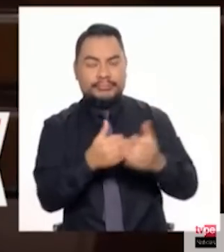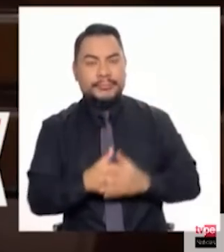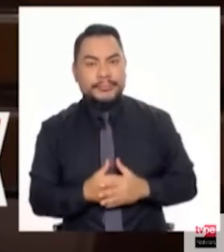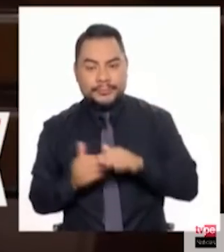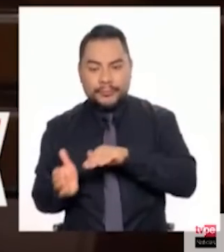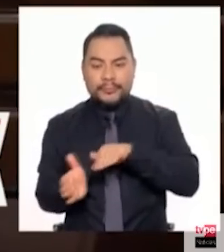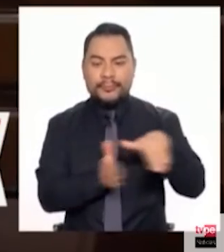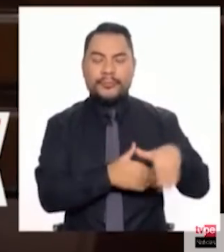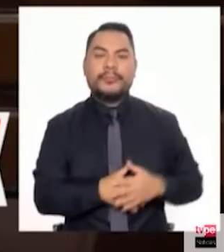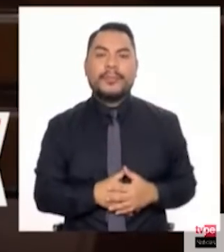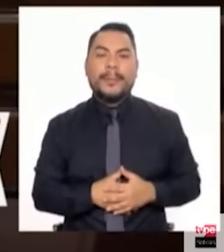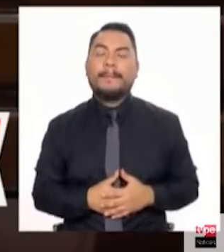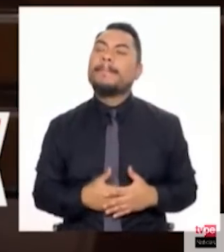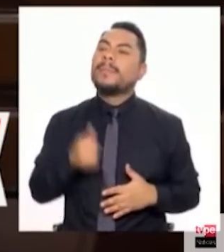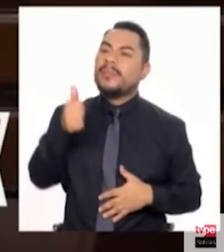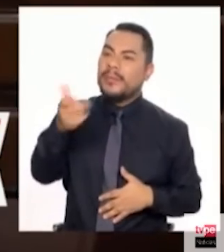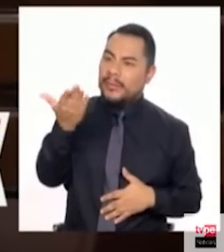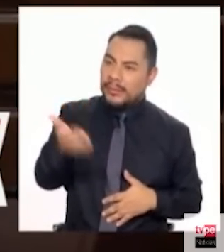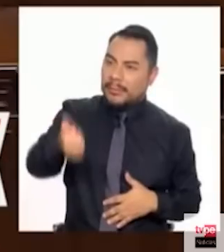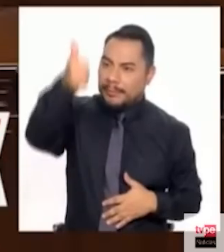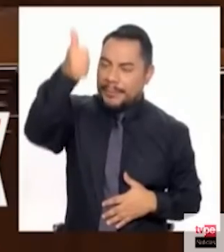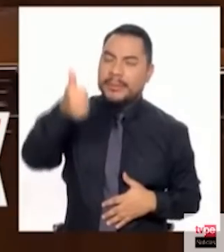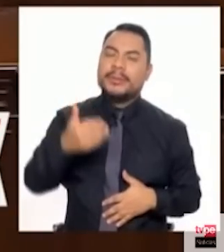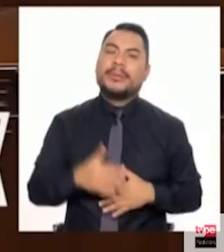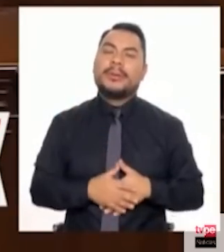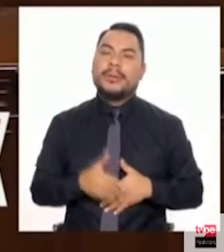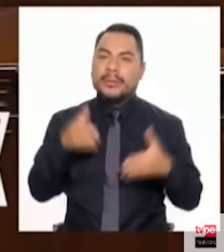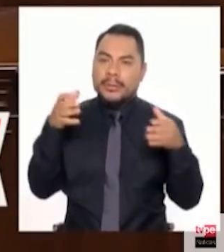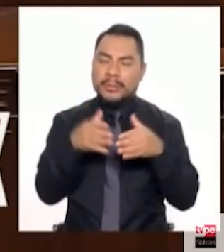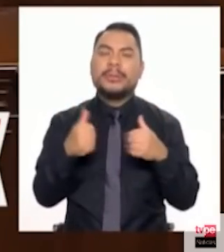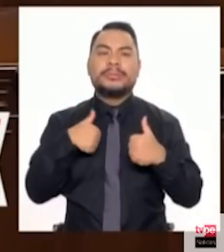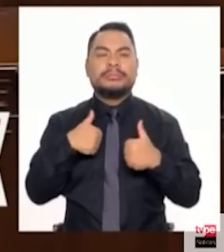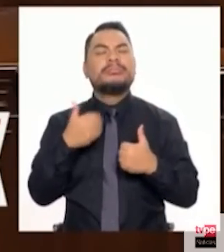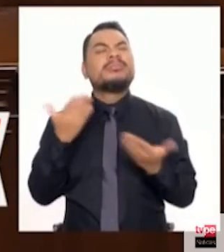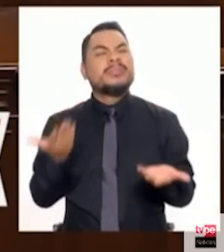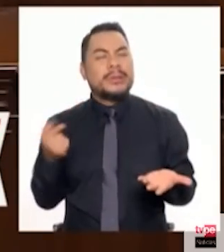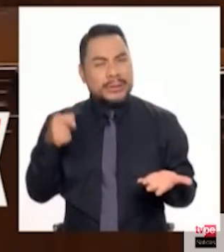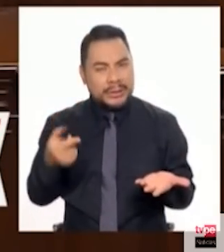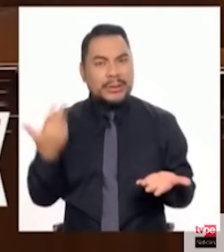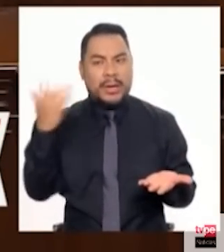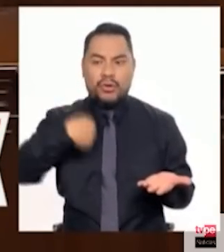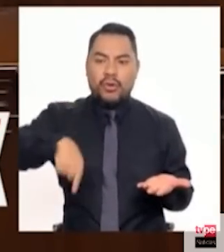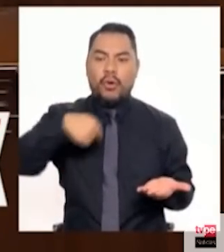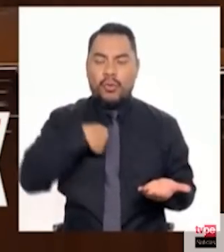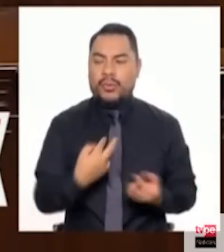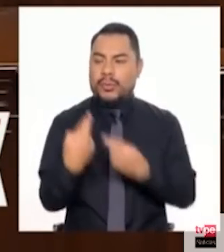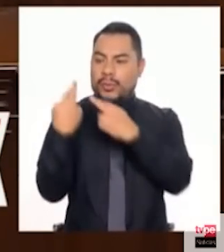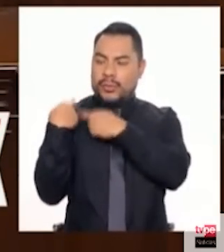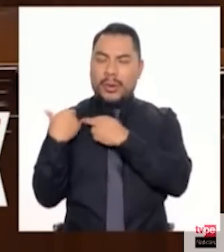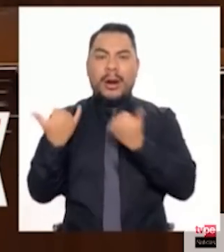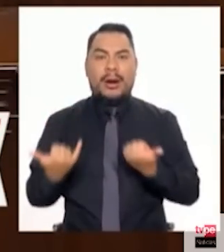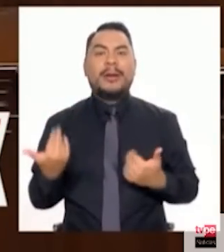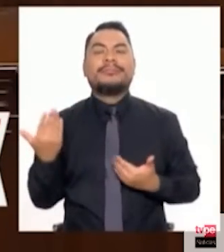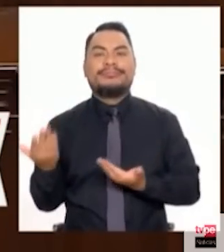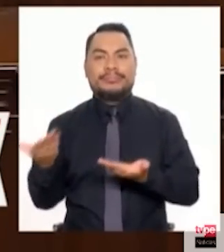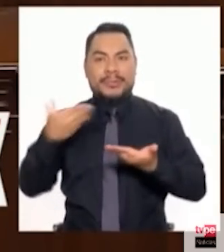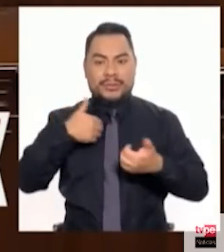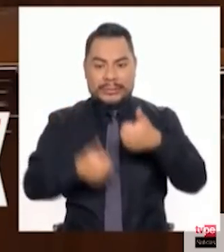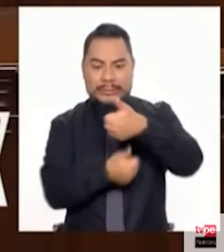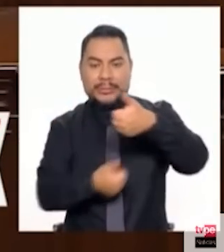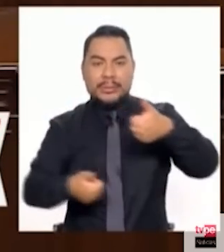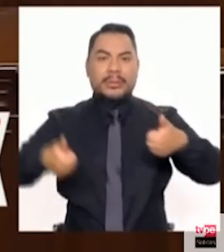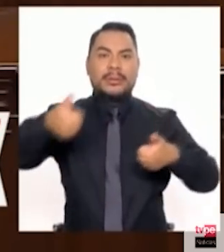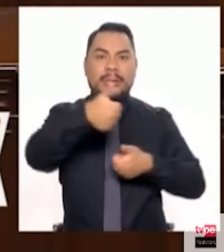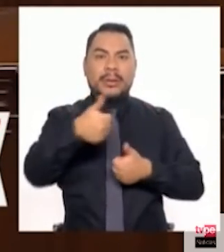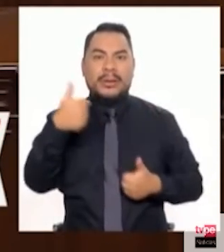Permítame señor presidente seguir el hilo que nos llevó a hacernos cargo de un país semi de